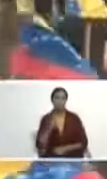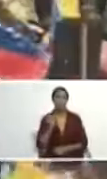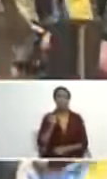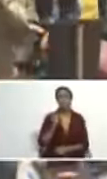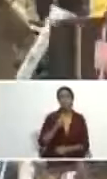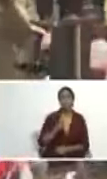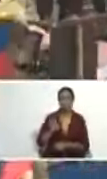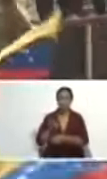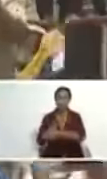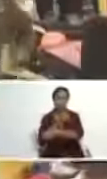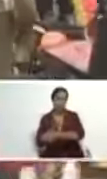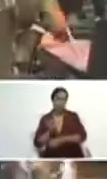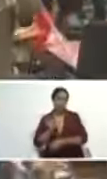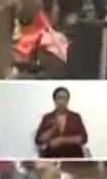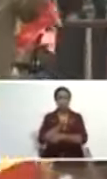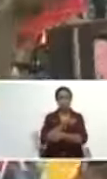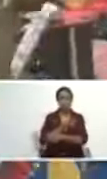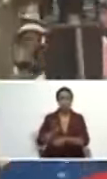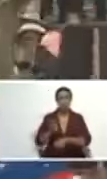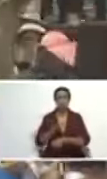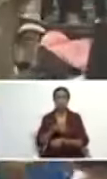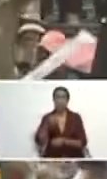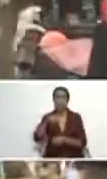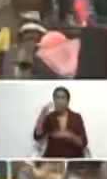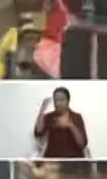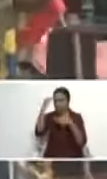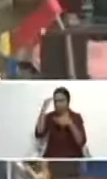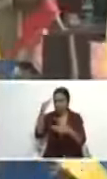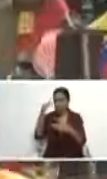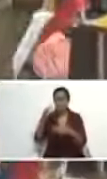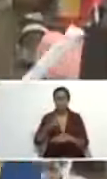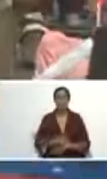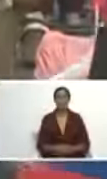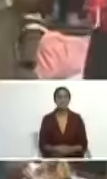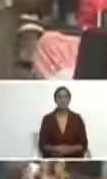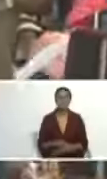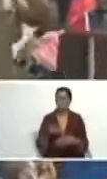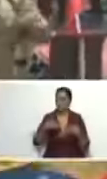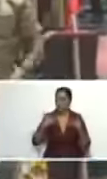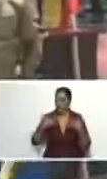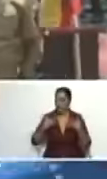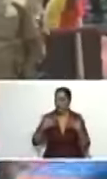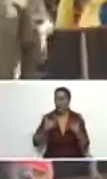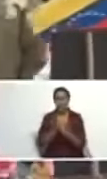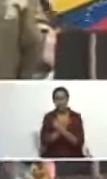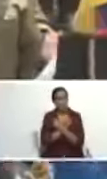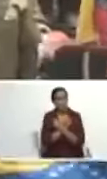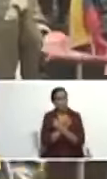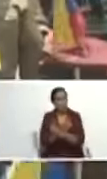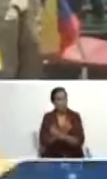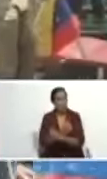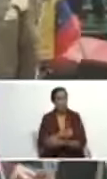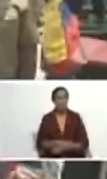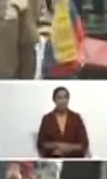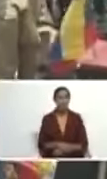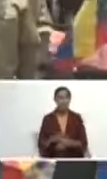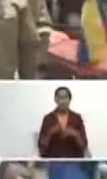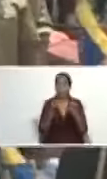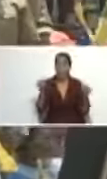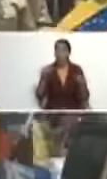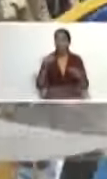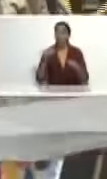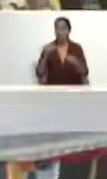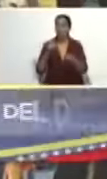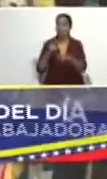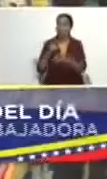Vamos a mandarle un saludo con alegría, con amor a nuestro hermano